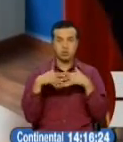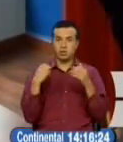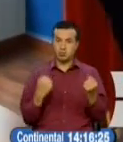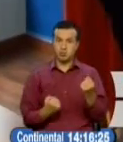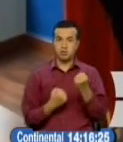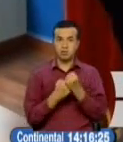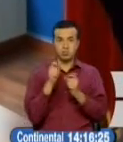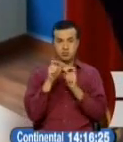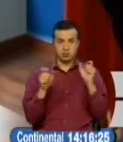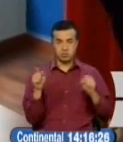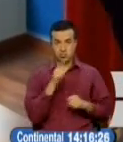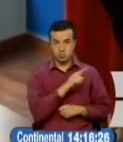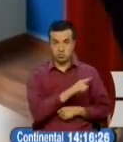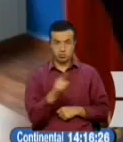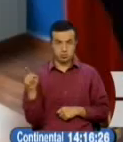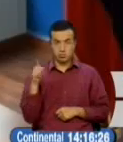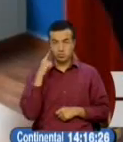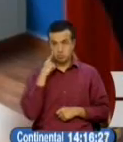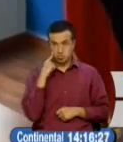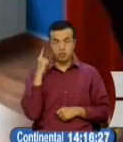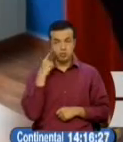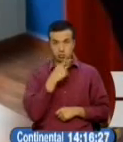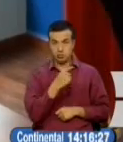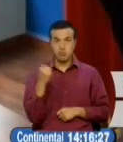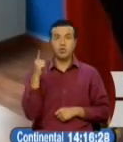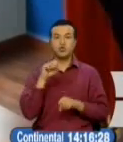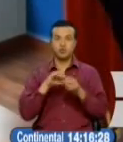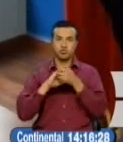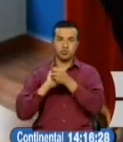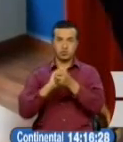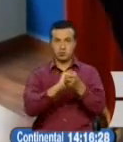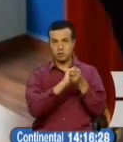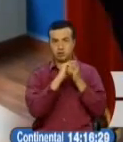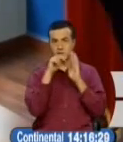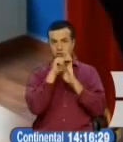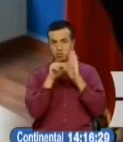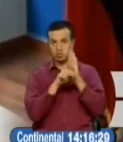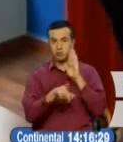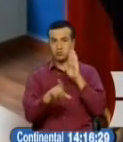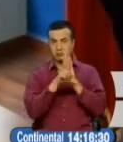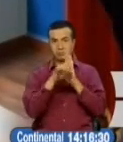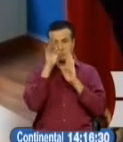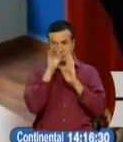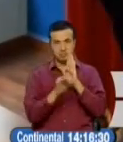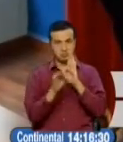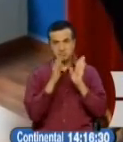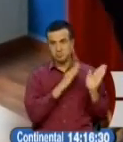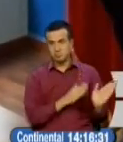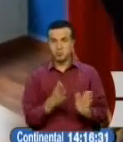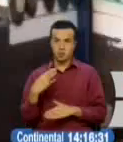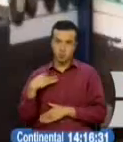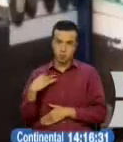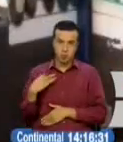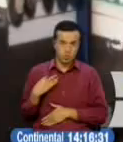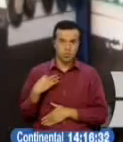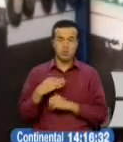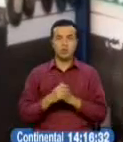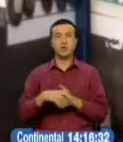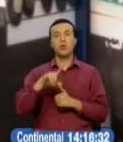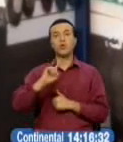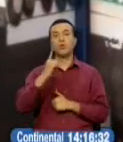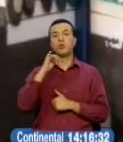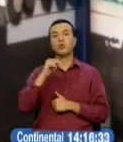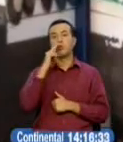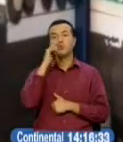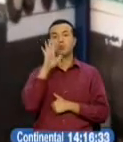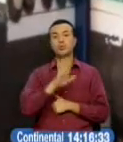contribución de los ciudadanos se mostró la solidaridad en función de la normativa y el cumplimiento oportuno y voluntario. Este 1 de junio